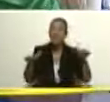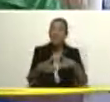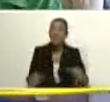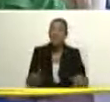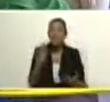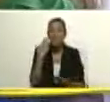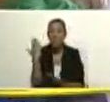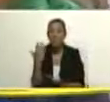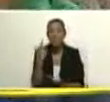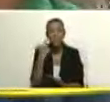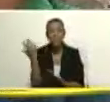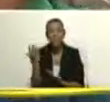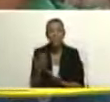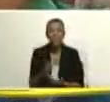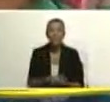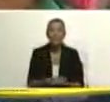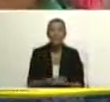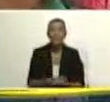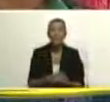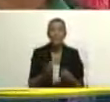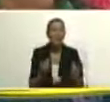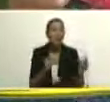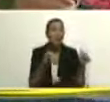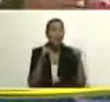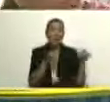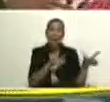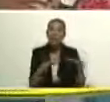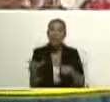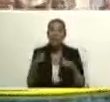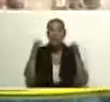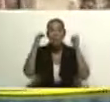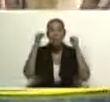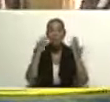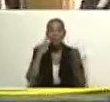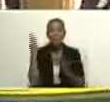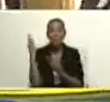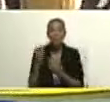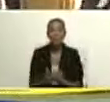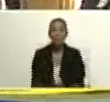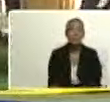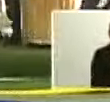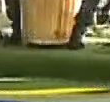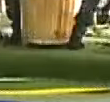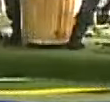Vamos a escuchar lo nuestro. Se prendió la fiesta. Adelante.